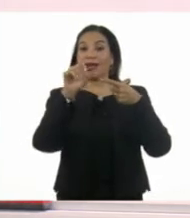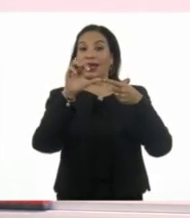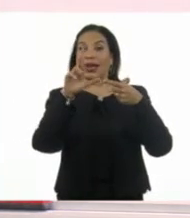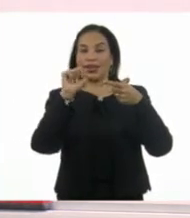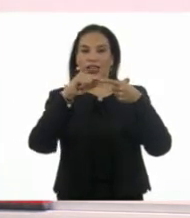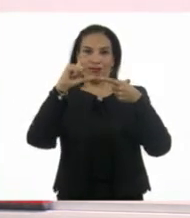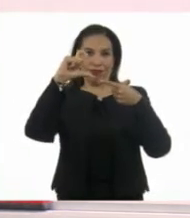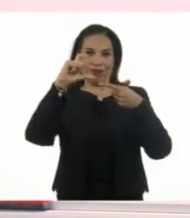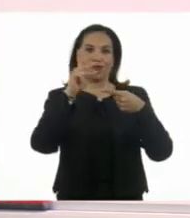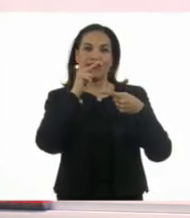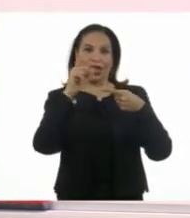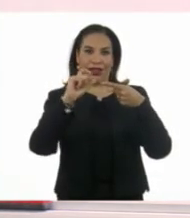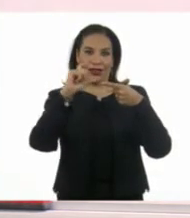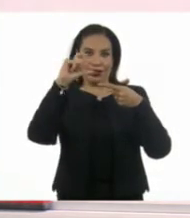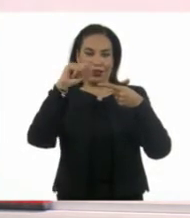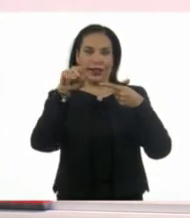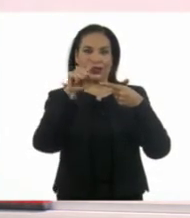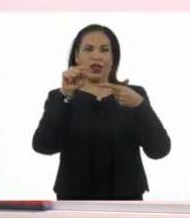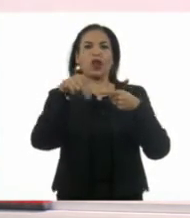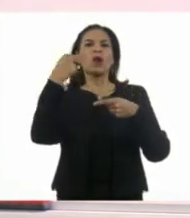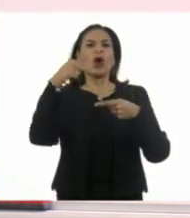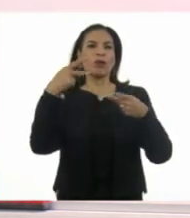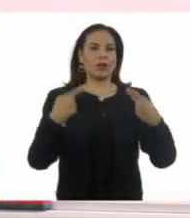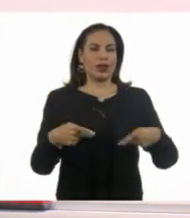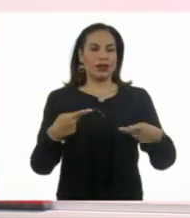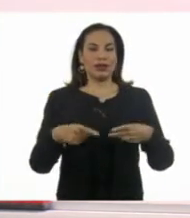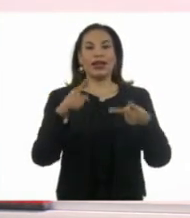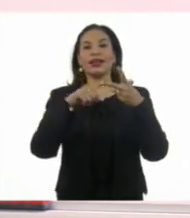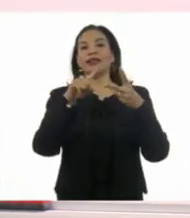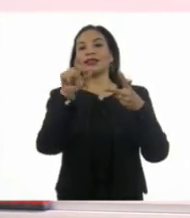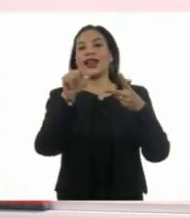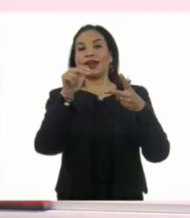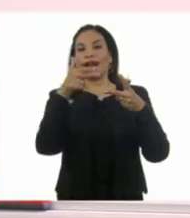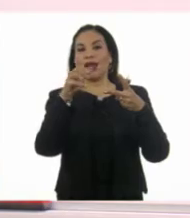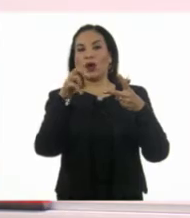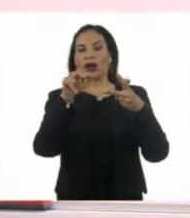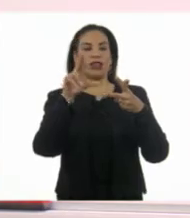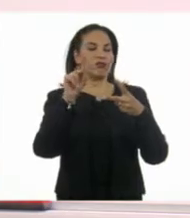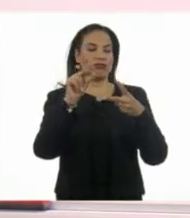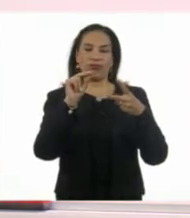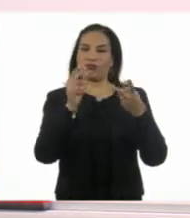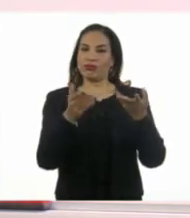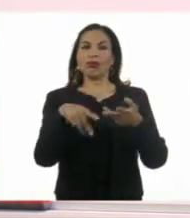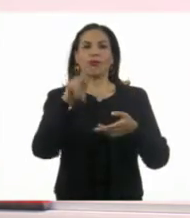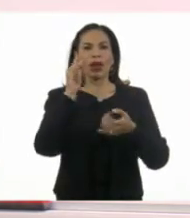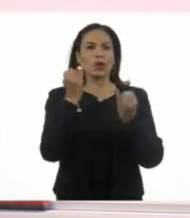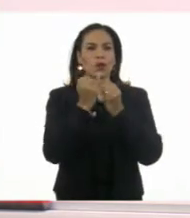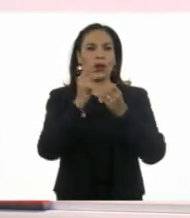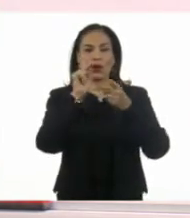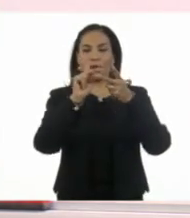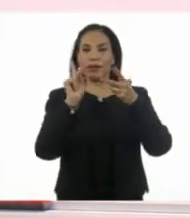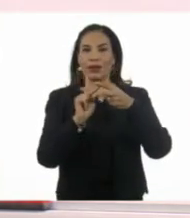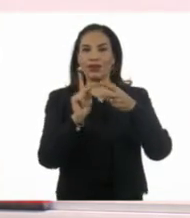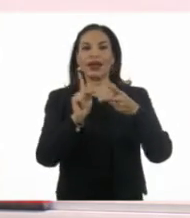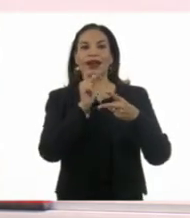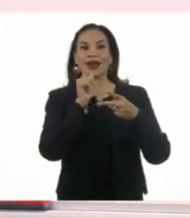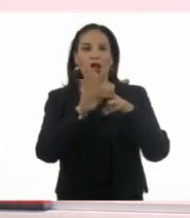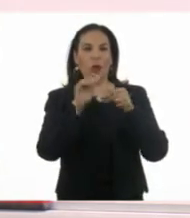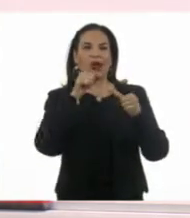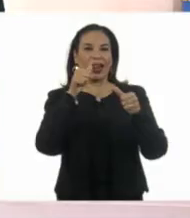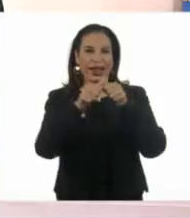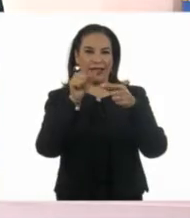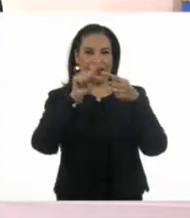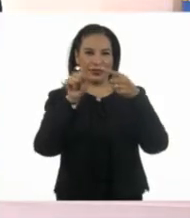es con mayúscula porque es un nombre propio y zanahoria no, pero sin embargo empiezan igual. ¿Ya lo